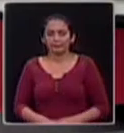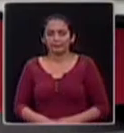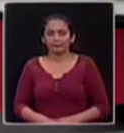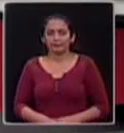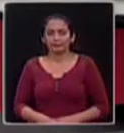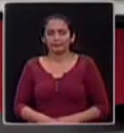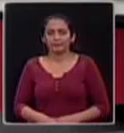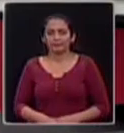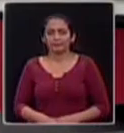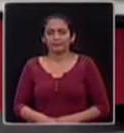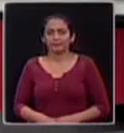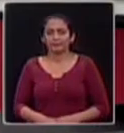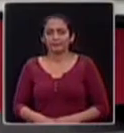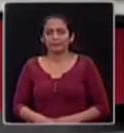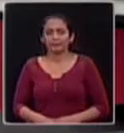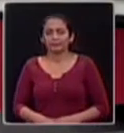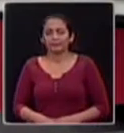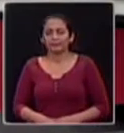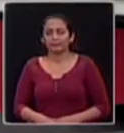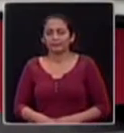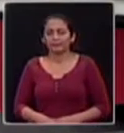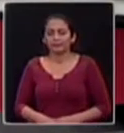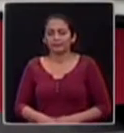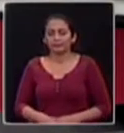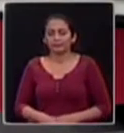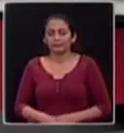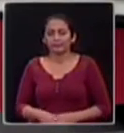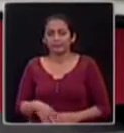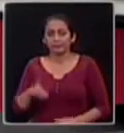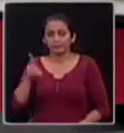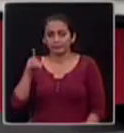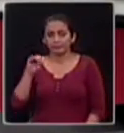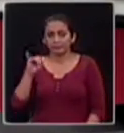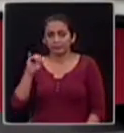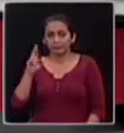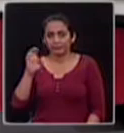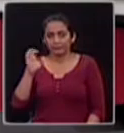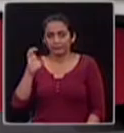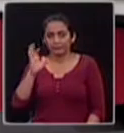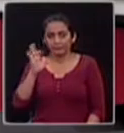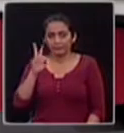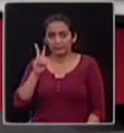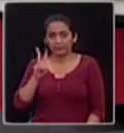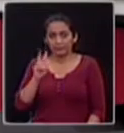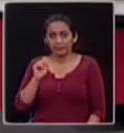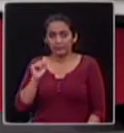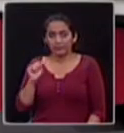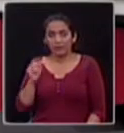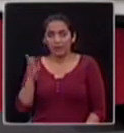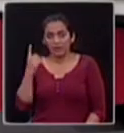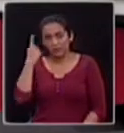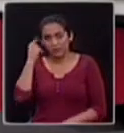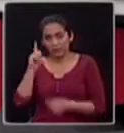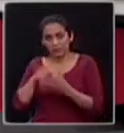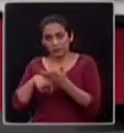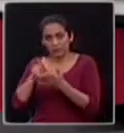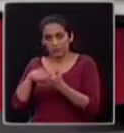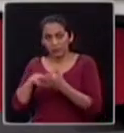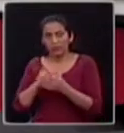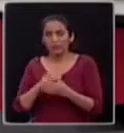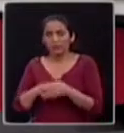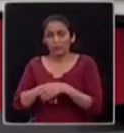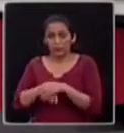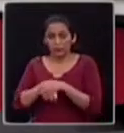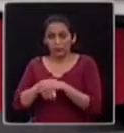TV es la nueva propietaria de los derechos de transmisión del fútbol ecuatoriano desde el 2018 con un contrato por 10 años. Carlos